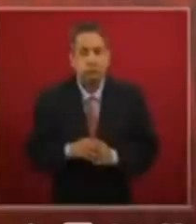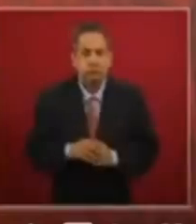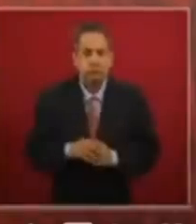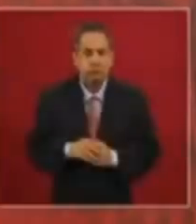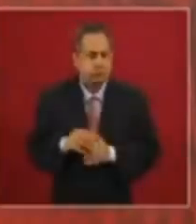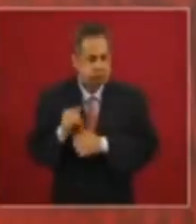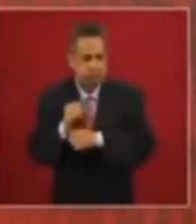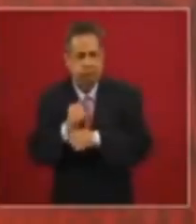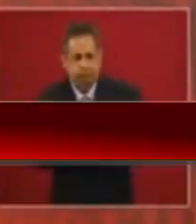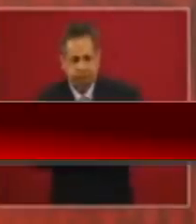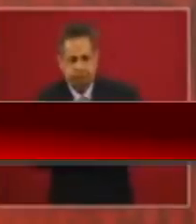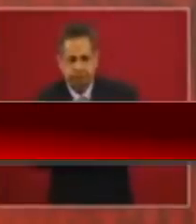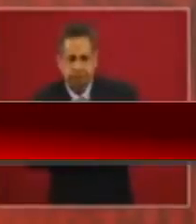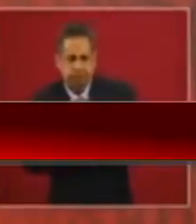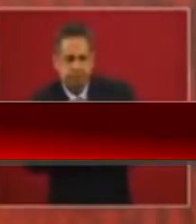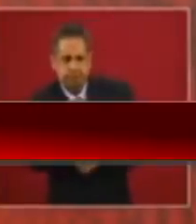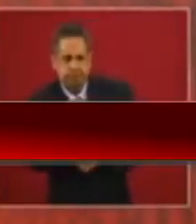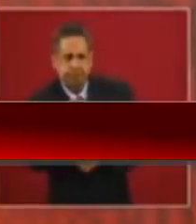Una investigación